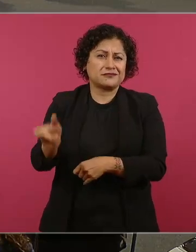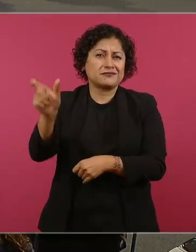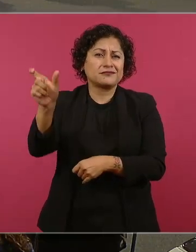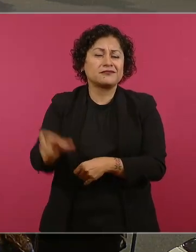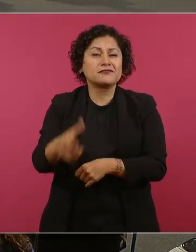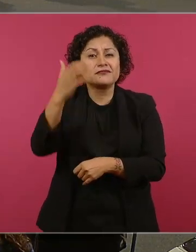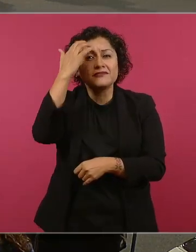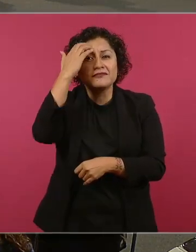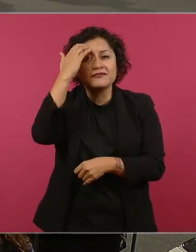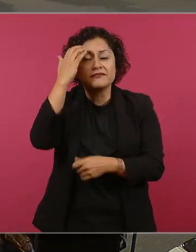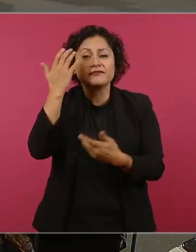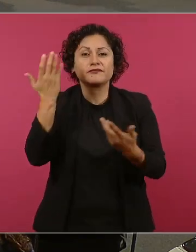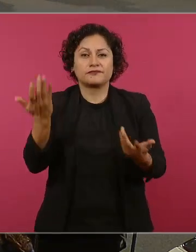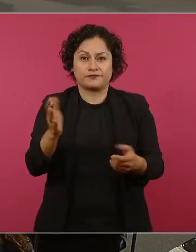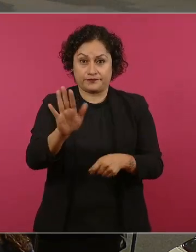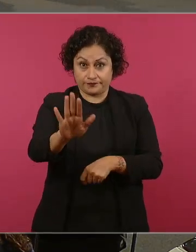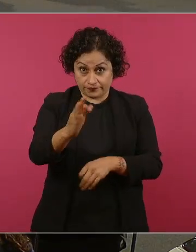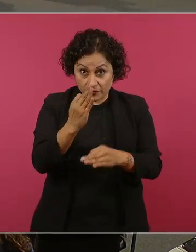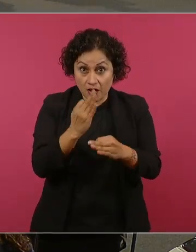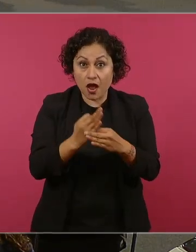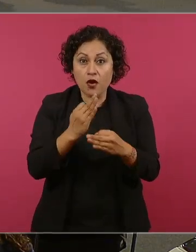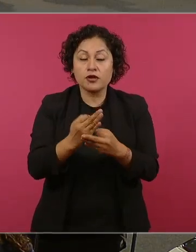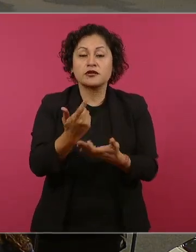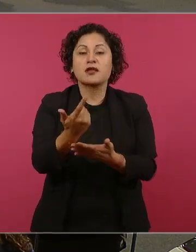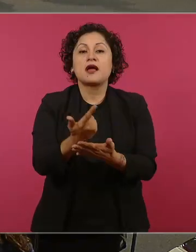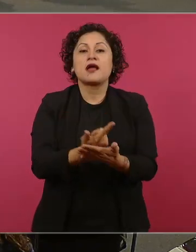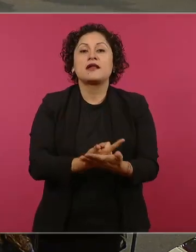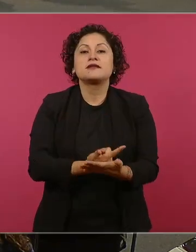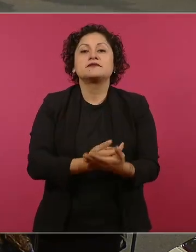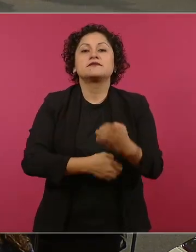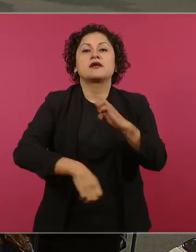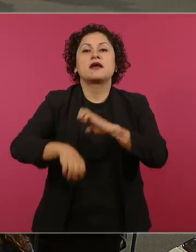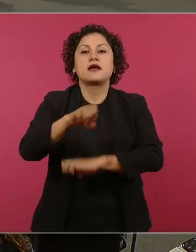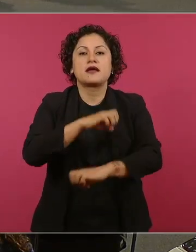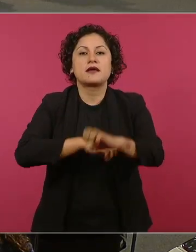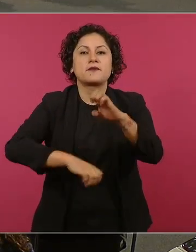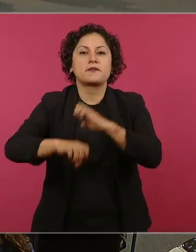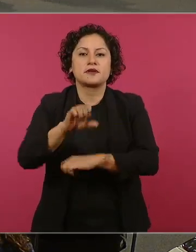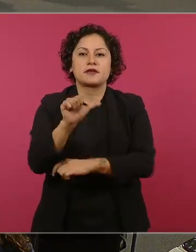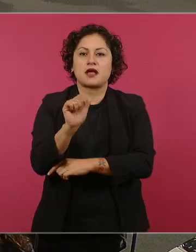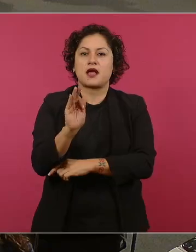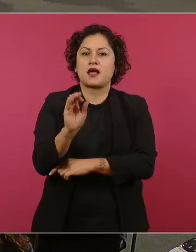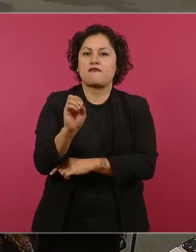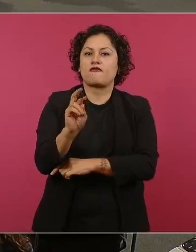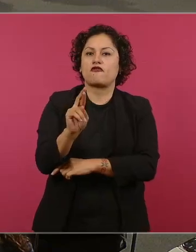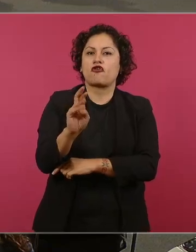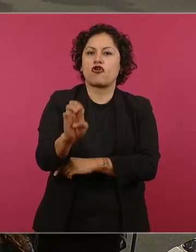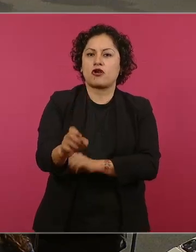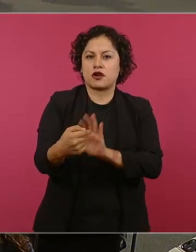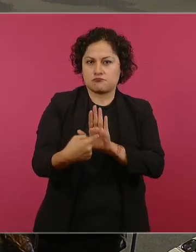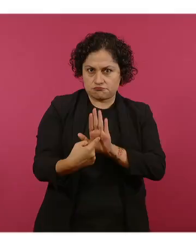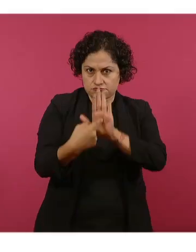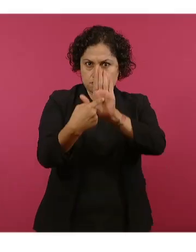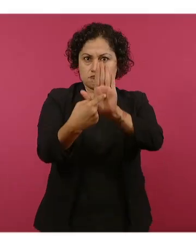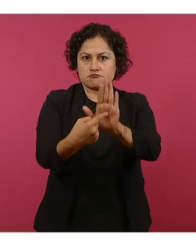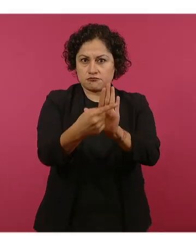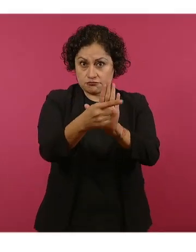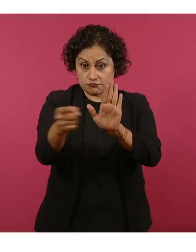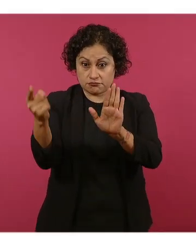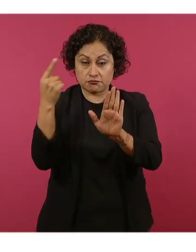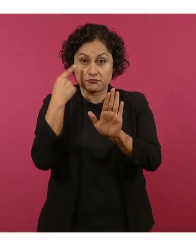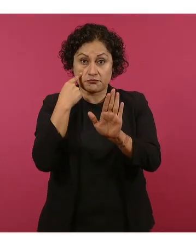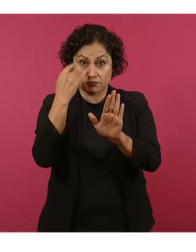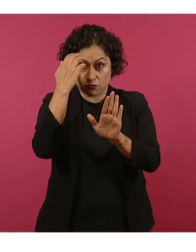la lista de empresas que administran las Afores actualmente. Algunos de ellas ni las